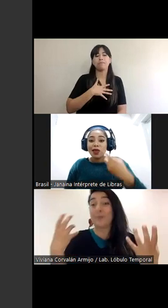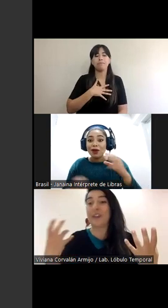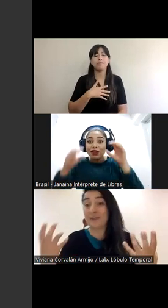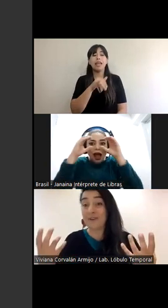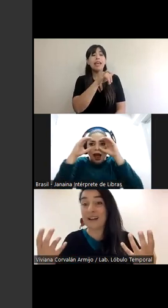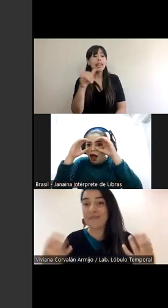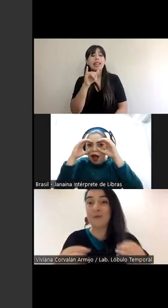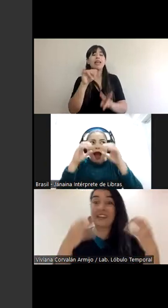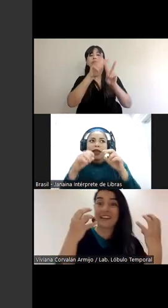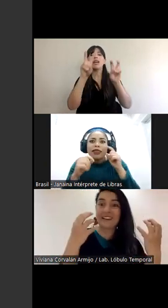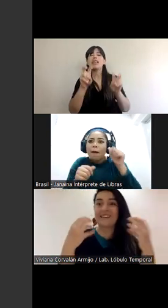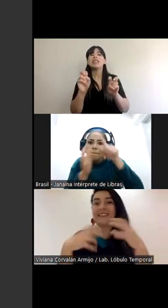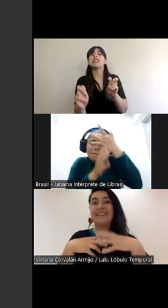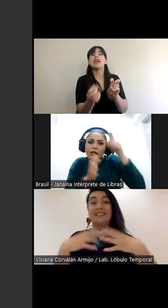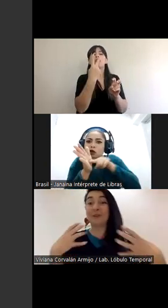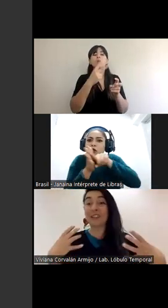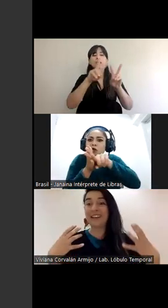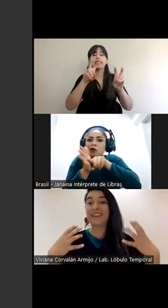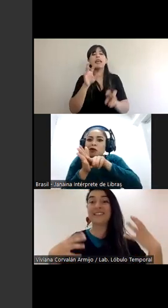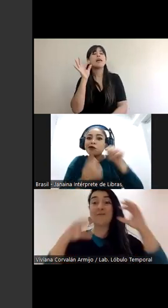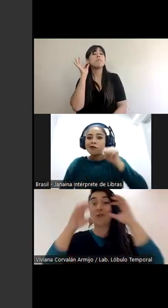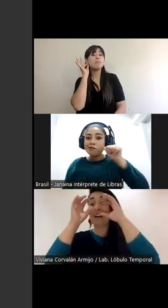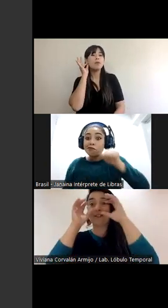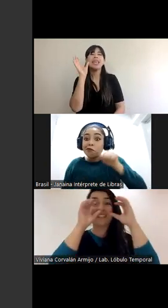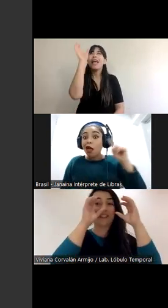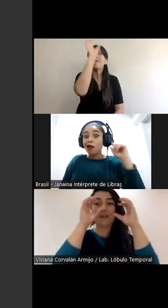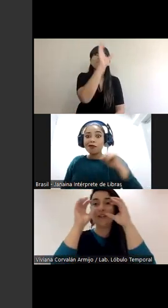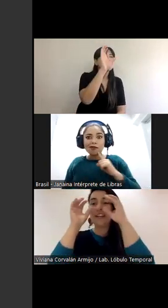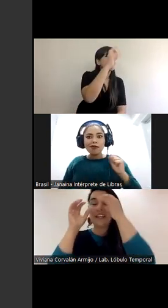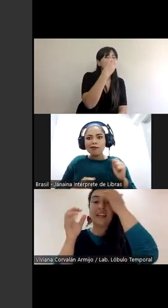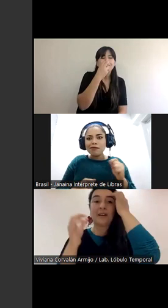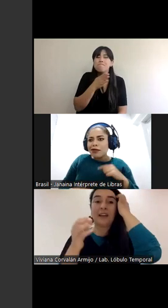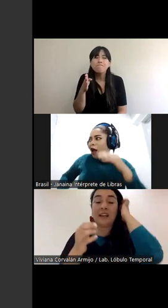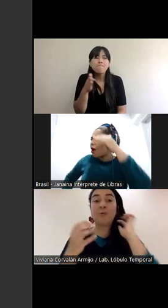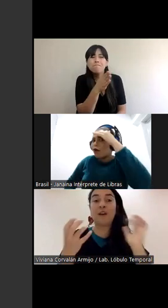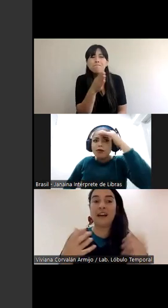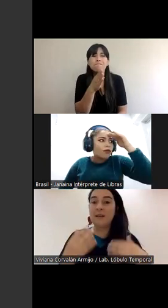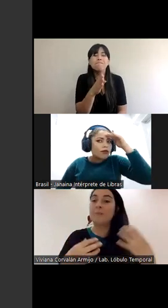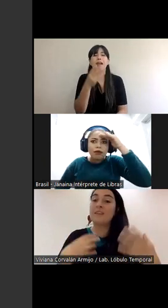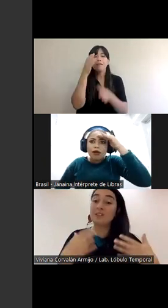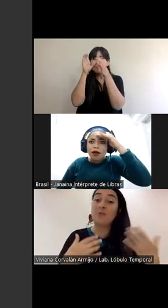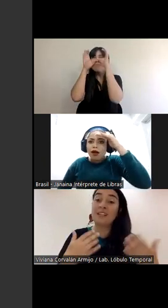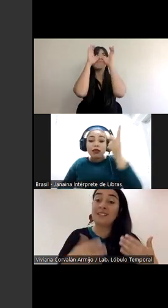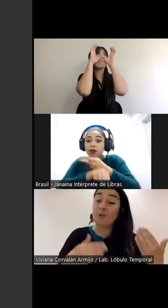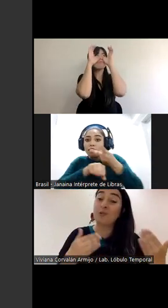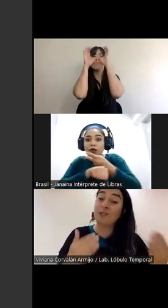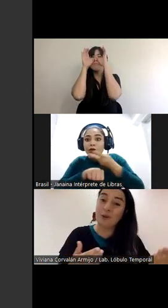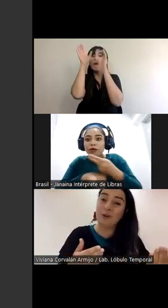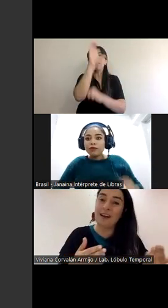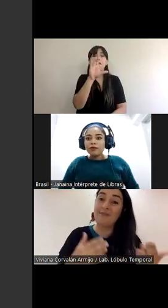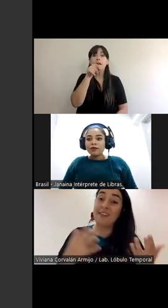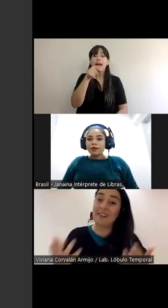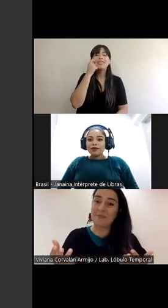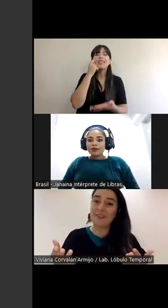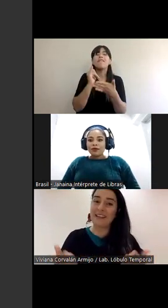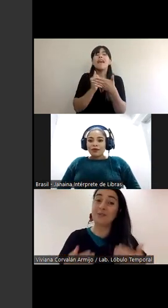es una exploradora, mujer, sorda, que está buscando, ¿cierto? En un lugar, y eso es una introducción